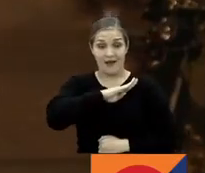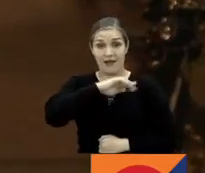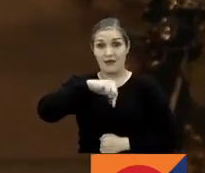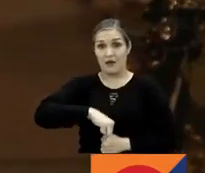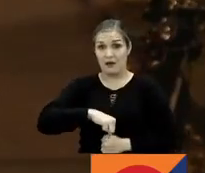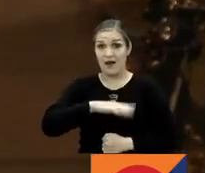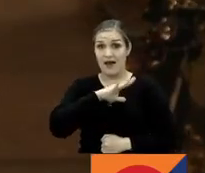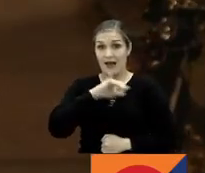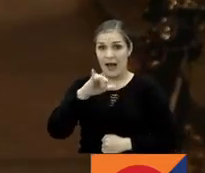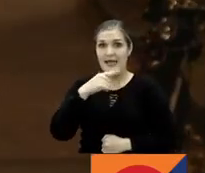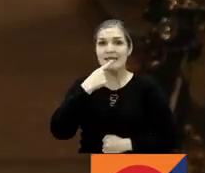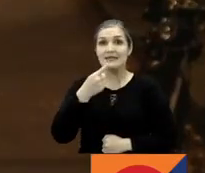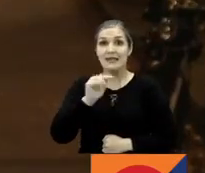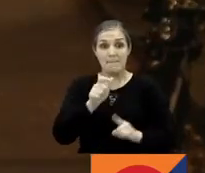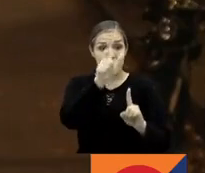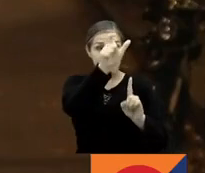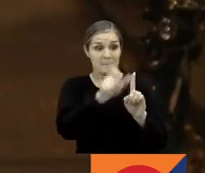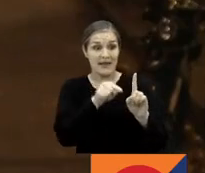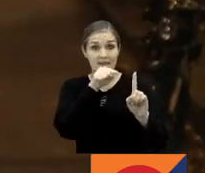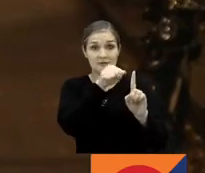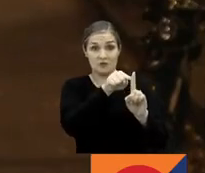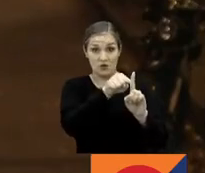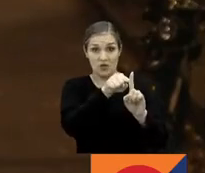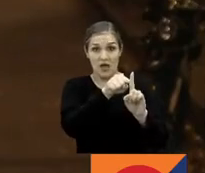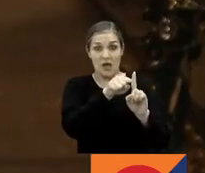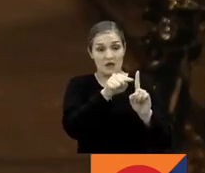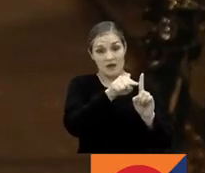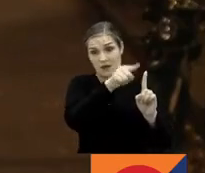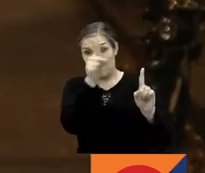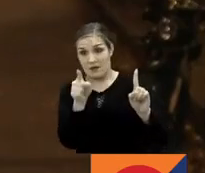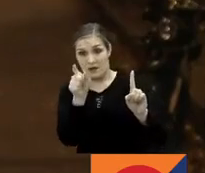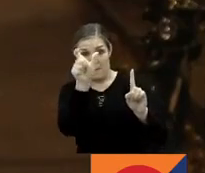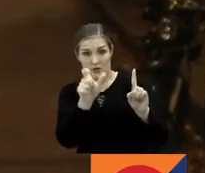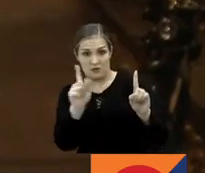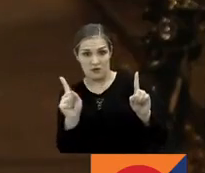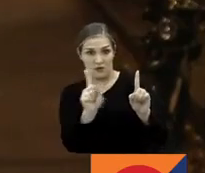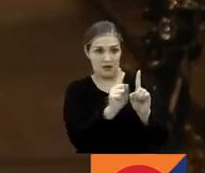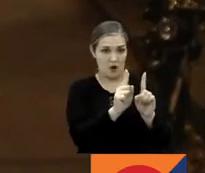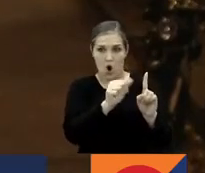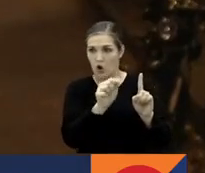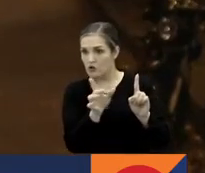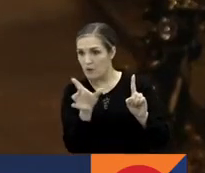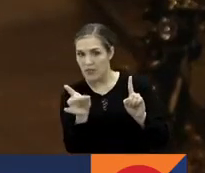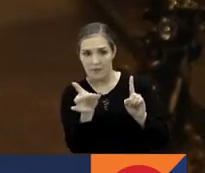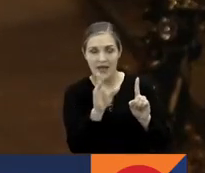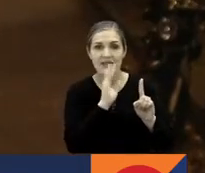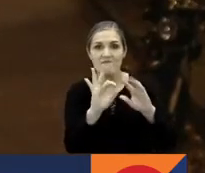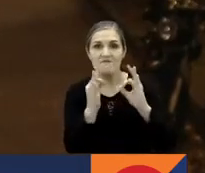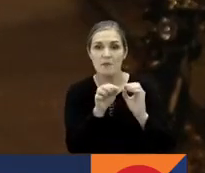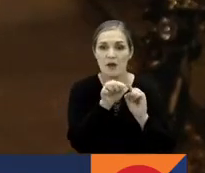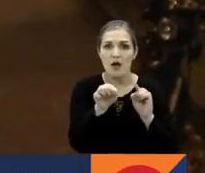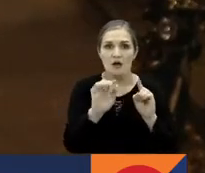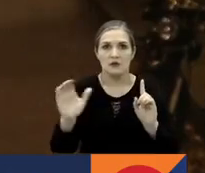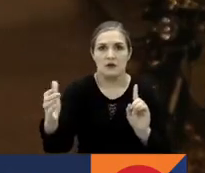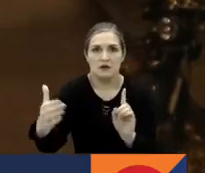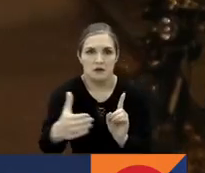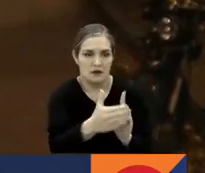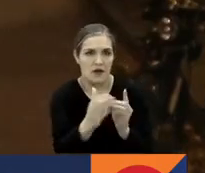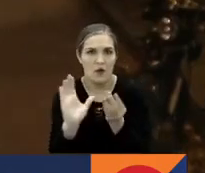cerco epidemiológico con la paciente y con los familiares de la misma para evitar que este virus o esta variante